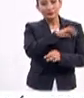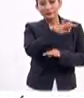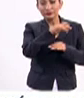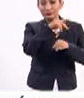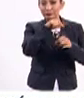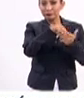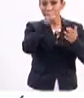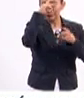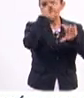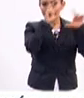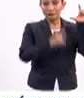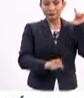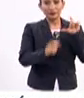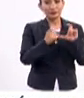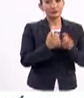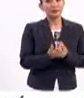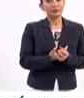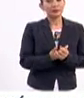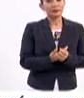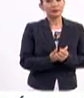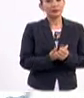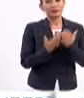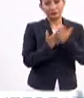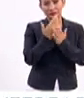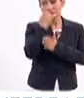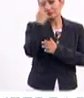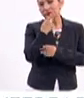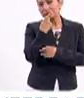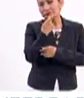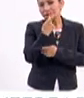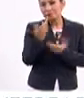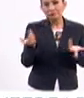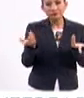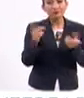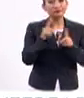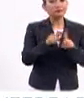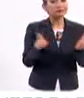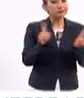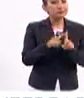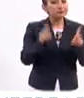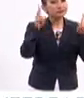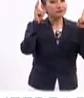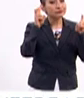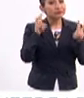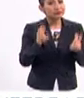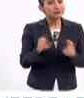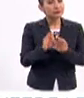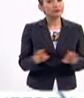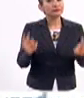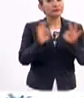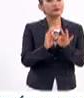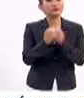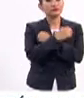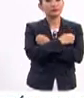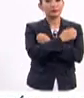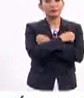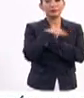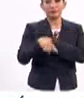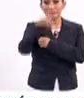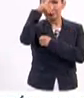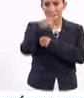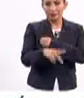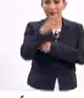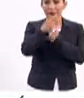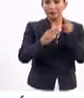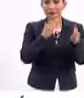y ancho del país, muy de mañana, pues para hablar sobre los elementos fundamentales de la educación en nuestro